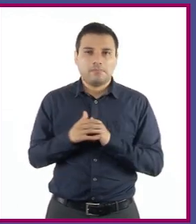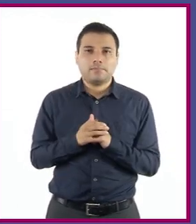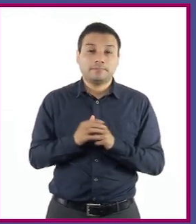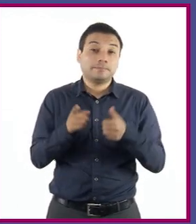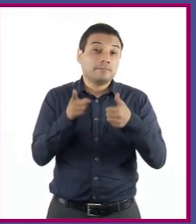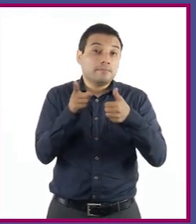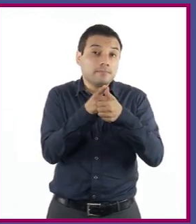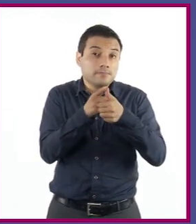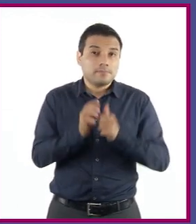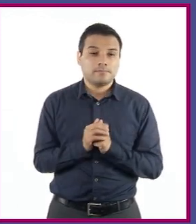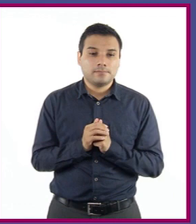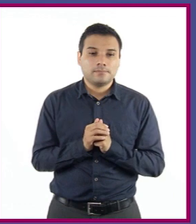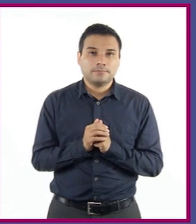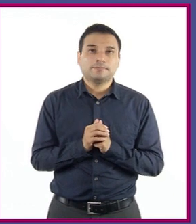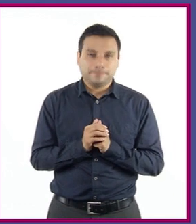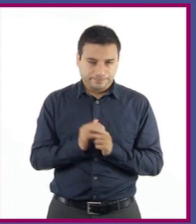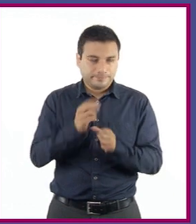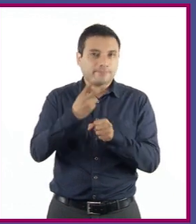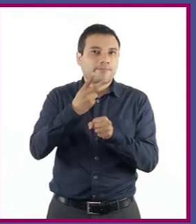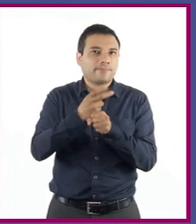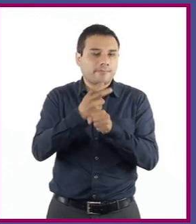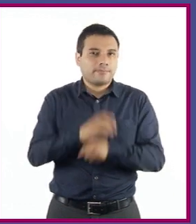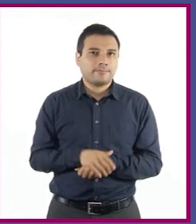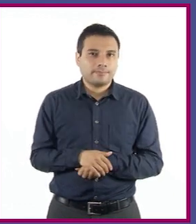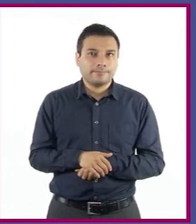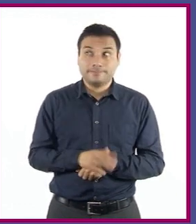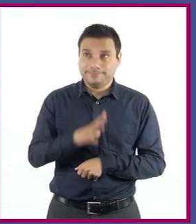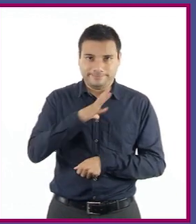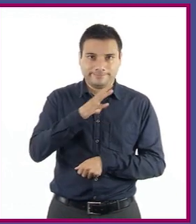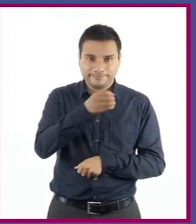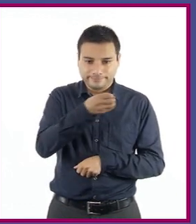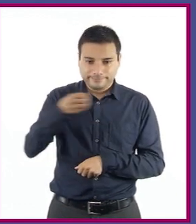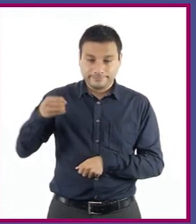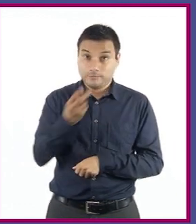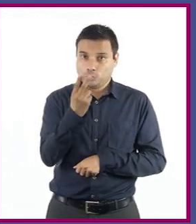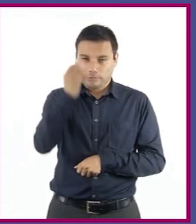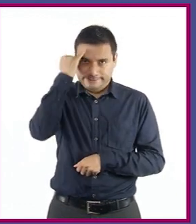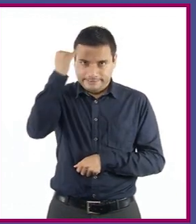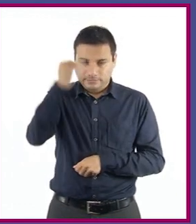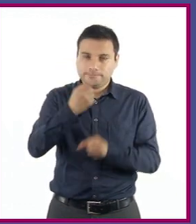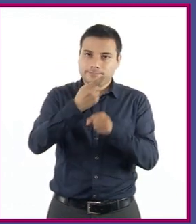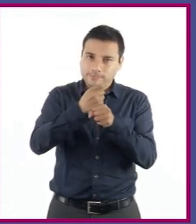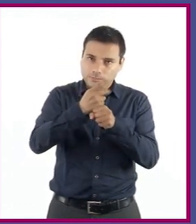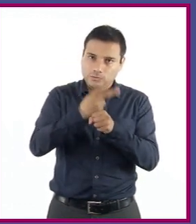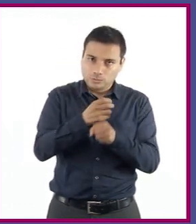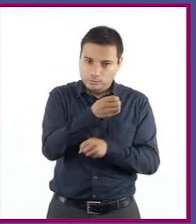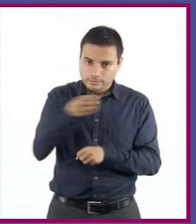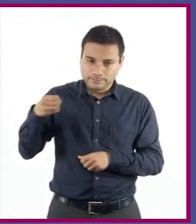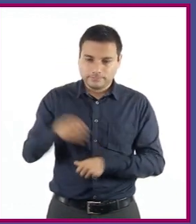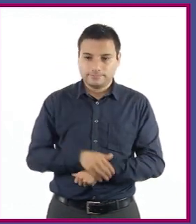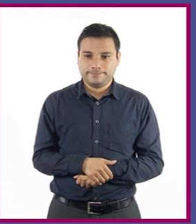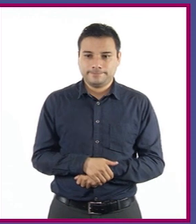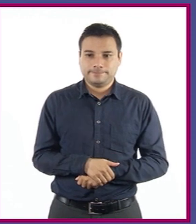lugar y en segundo lugar, ordenaron dos ideas importantes.